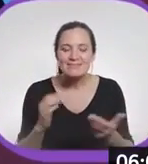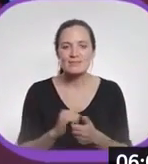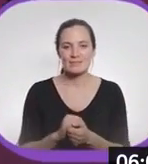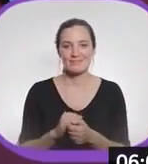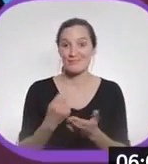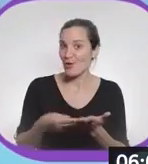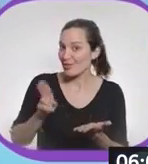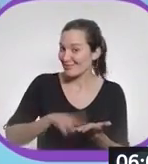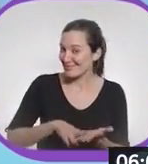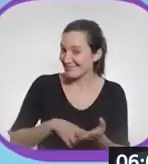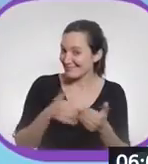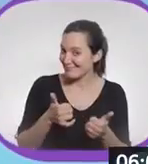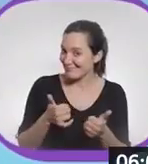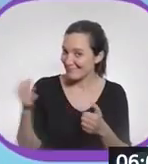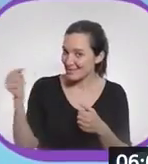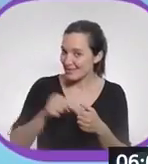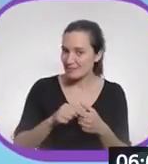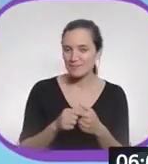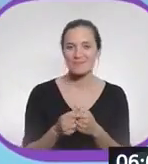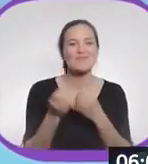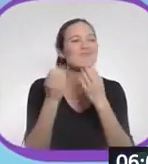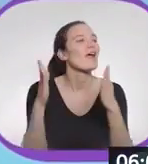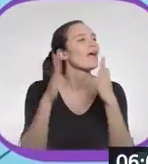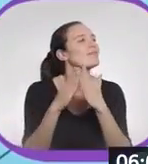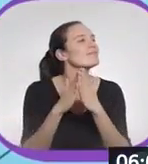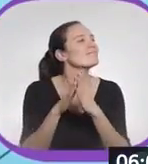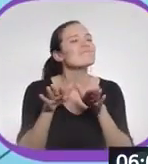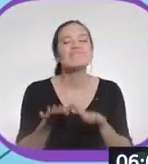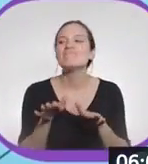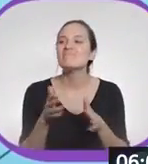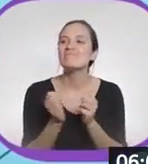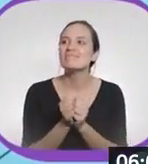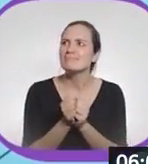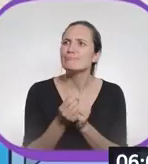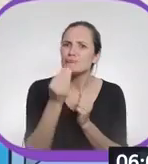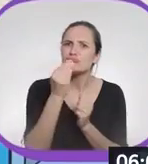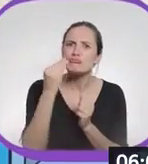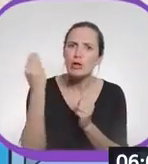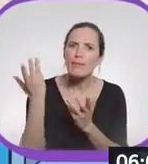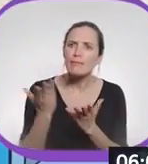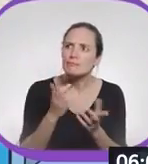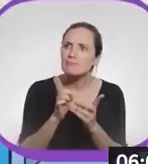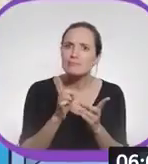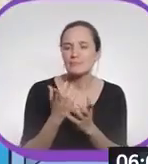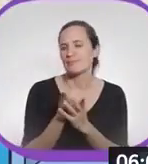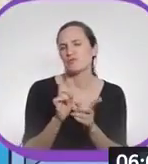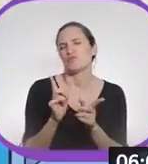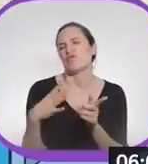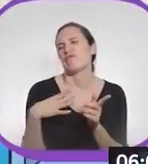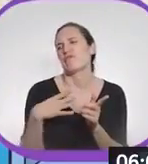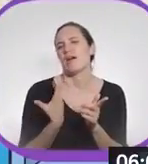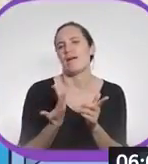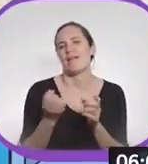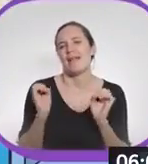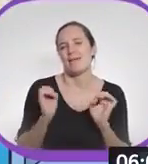¡Estoy de vuelta, nena! ¡Qué bueno estar en casa, chicos! ¿Qué dicen si cenamos algo? ¡No hace falta, Timmy! ¡Mis bolsillos mágicos